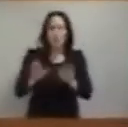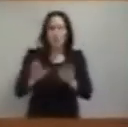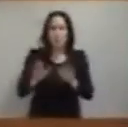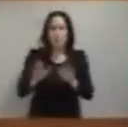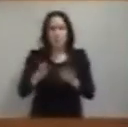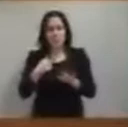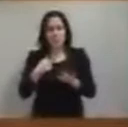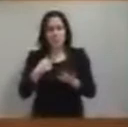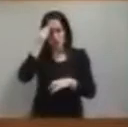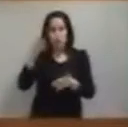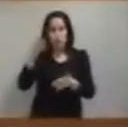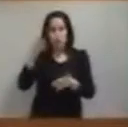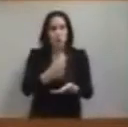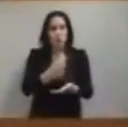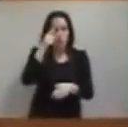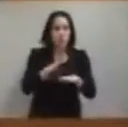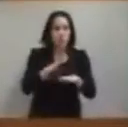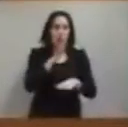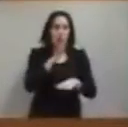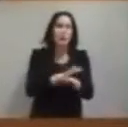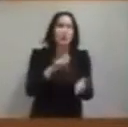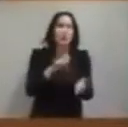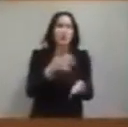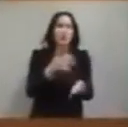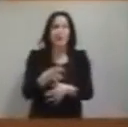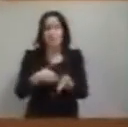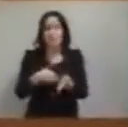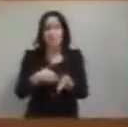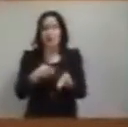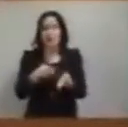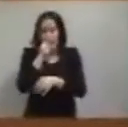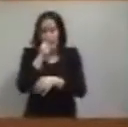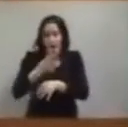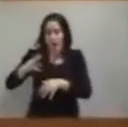creo que todos sabemos quién gobierna y quién ha gobernado en Valencia a lo largo de todos estos años.